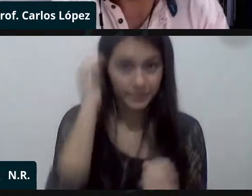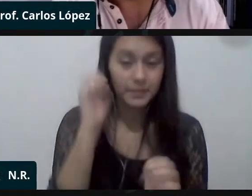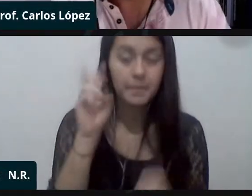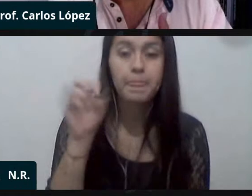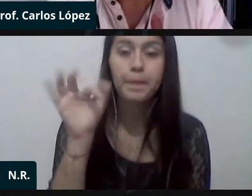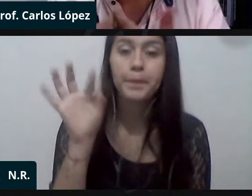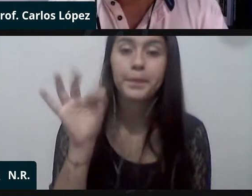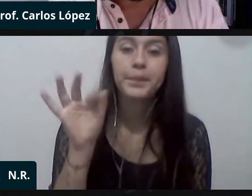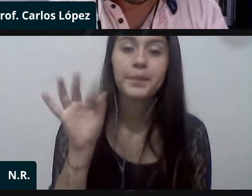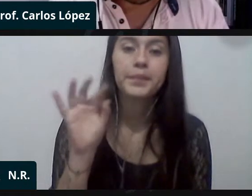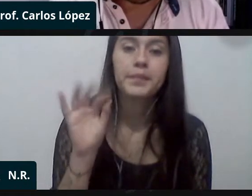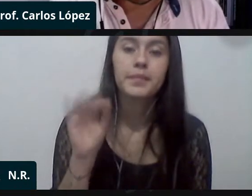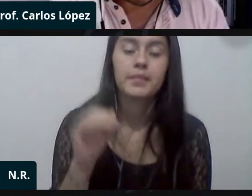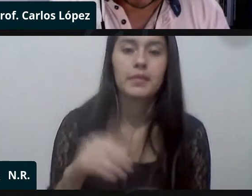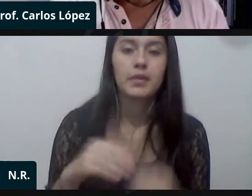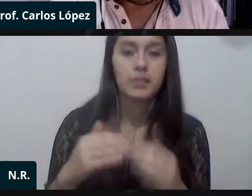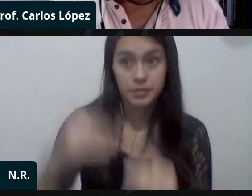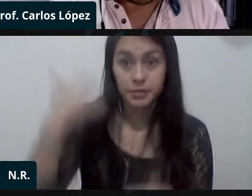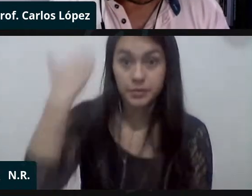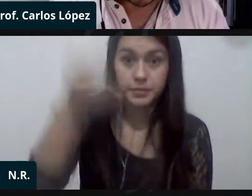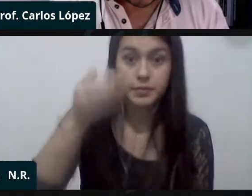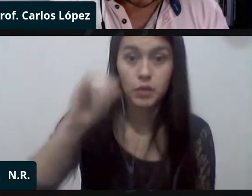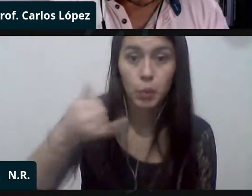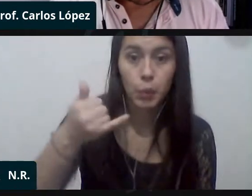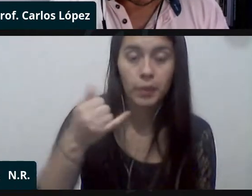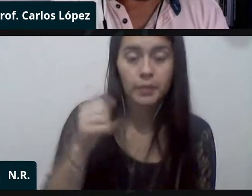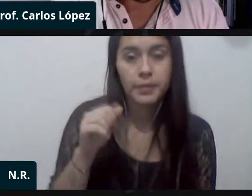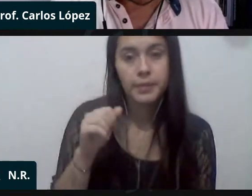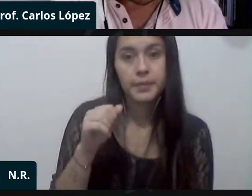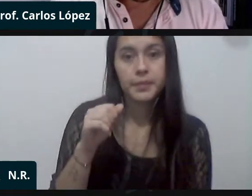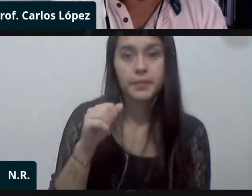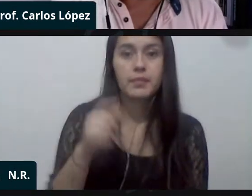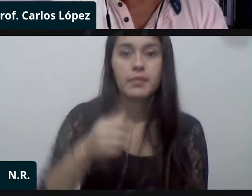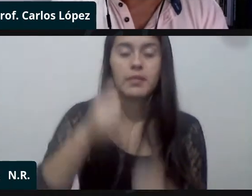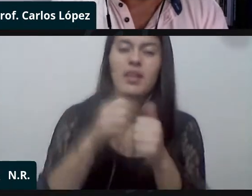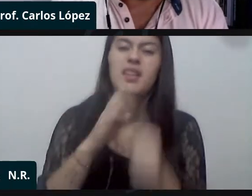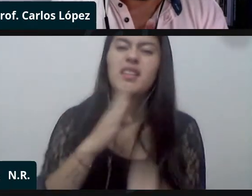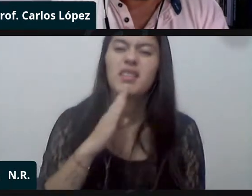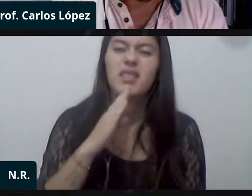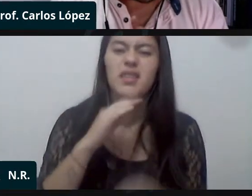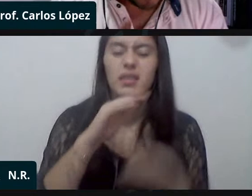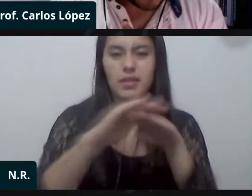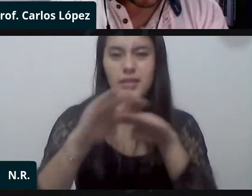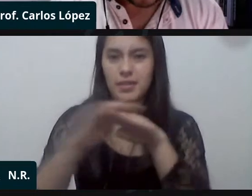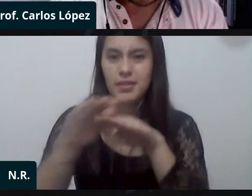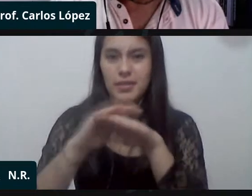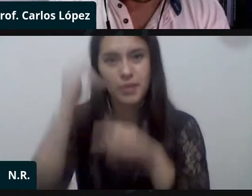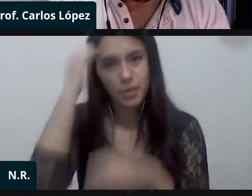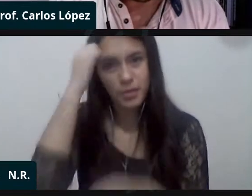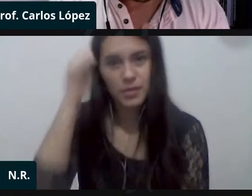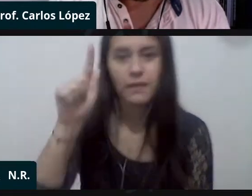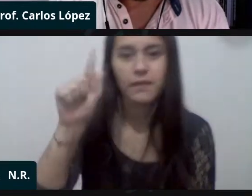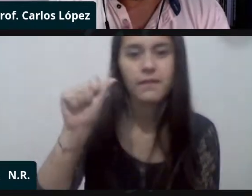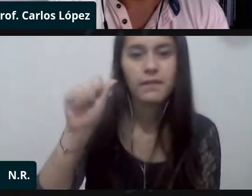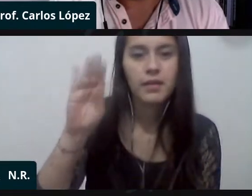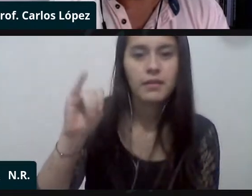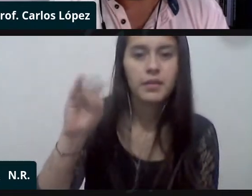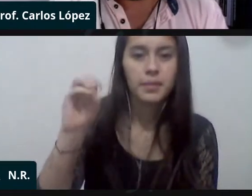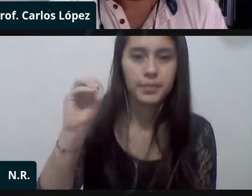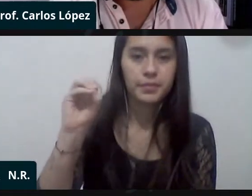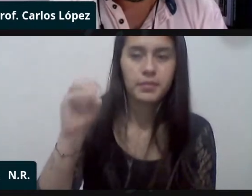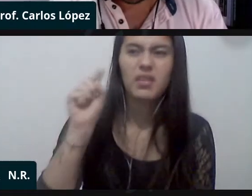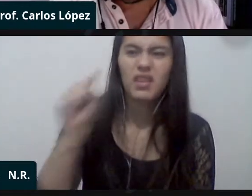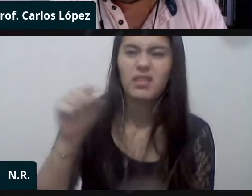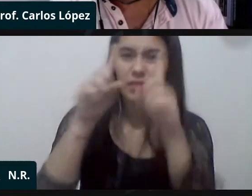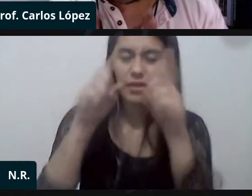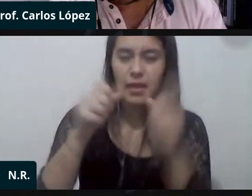sala de profesores. En 8 días vamos a tener al maestro Fabio, quien nos va a hablar de